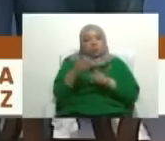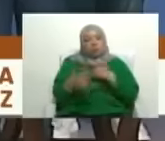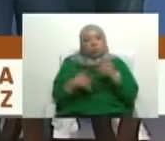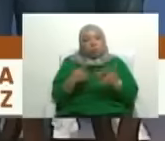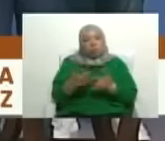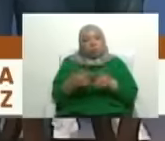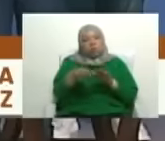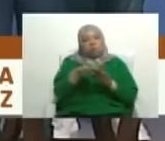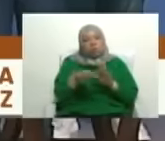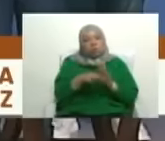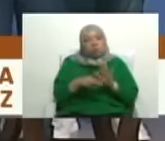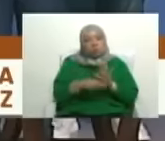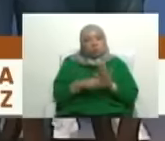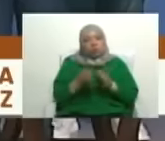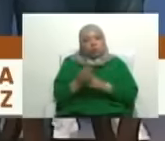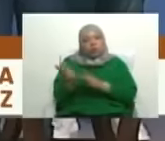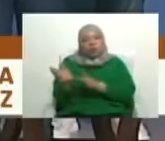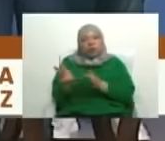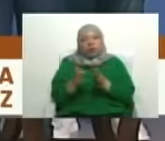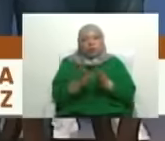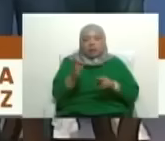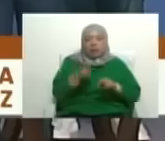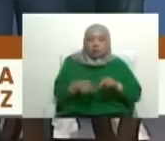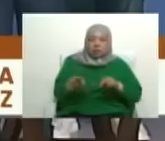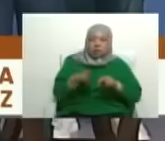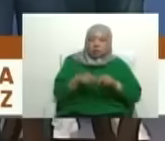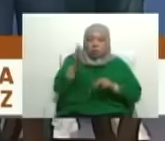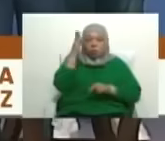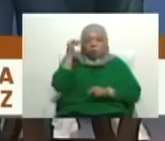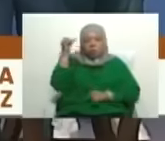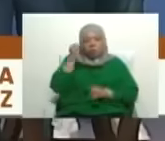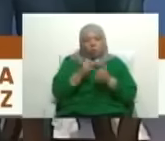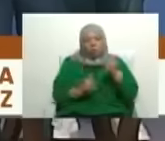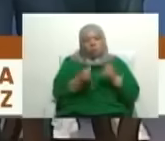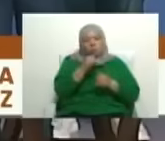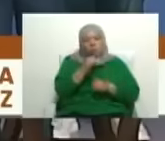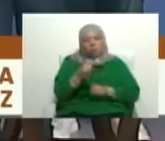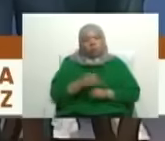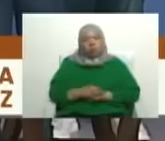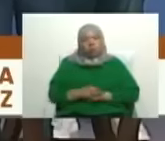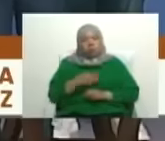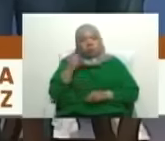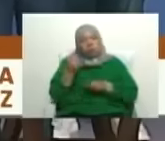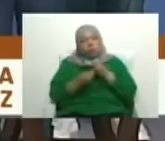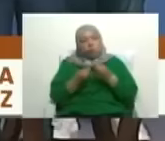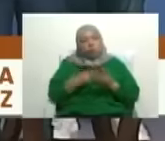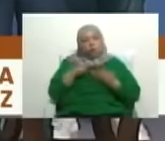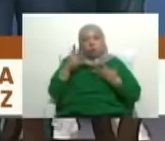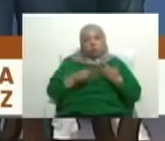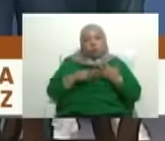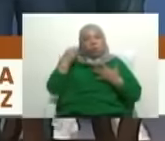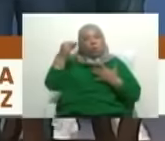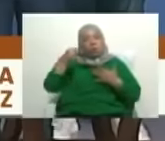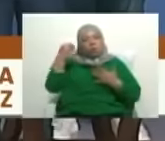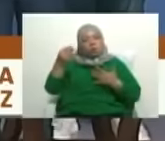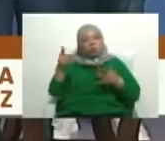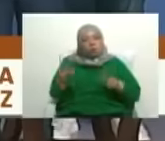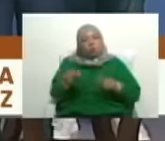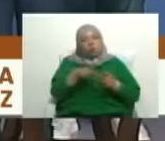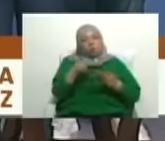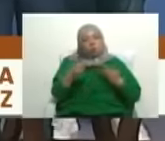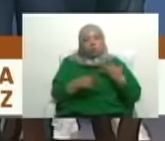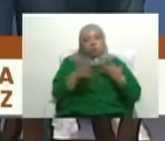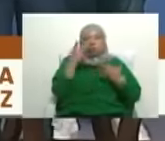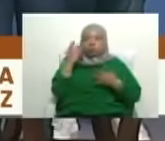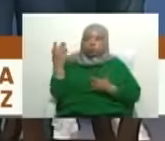días del nacimiento del niño Dios. La última de las operaciones que planificaron, la llamada Operación Brazalete Blanco, pero ya vamos a llegar